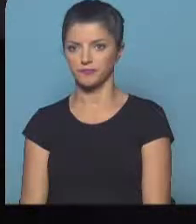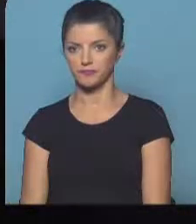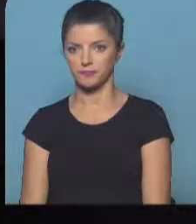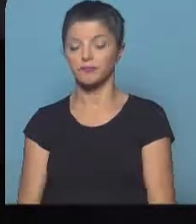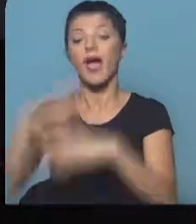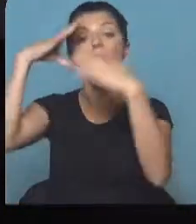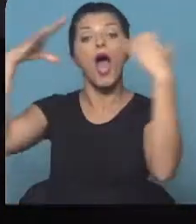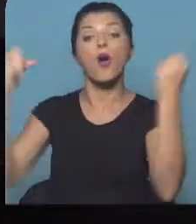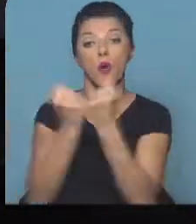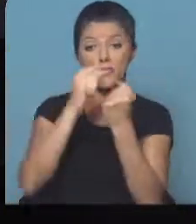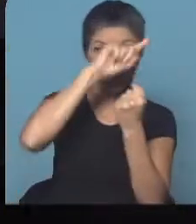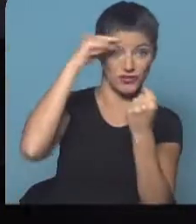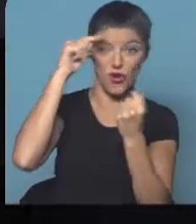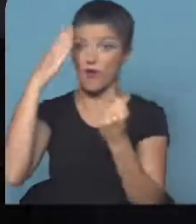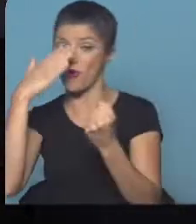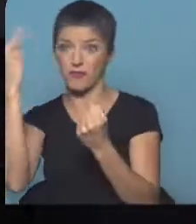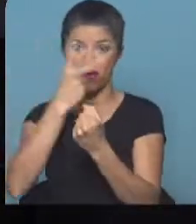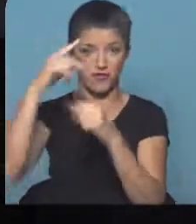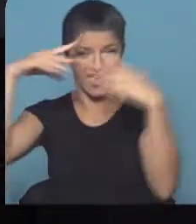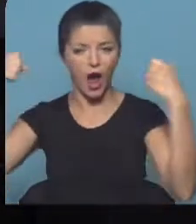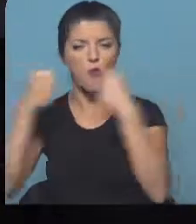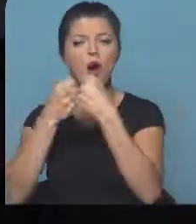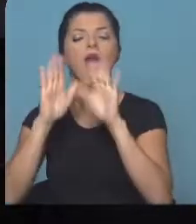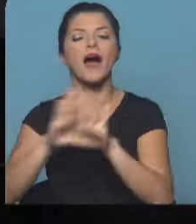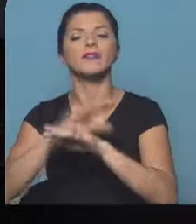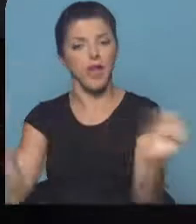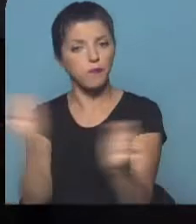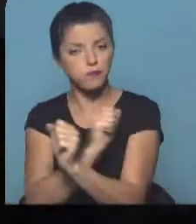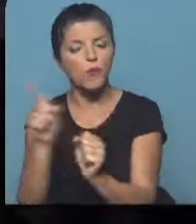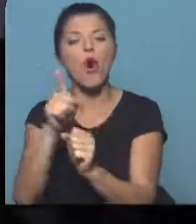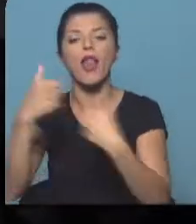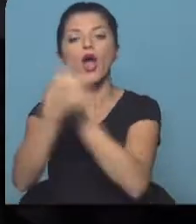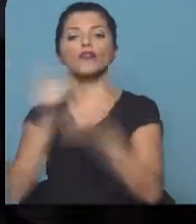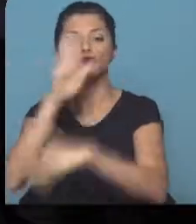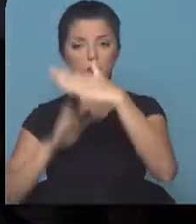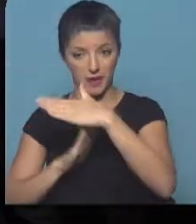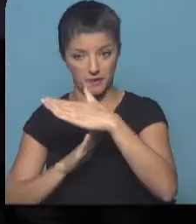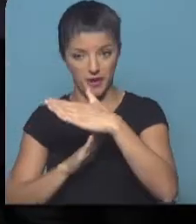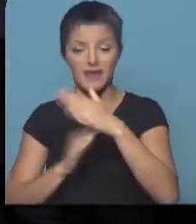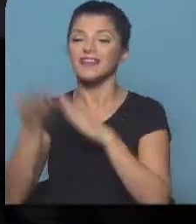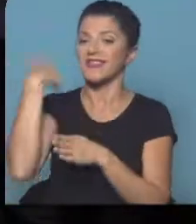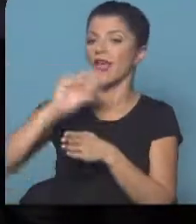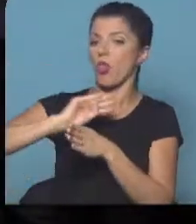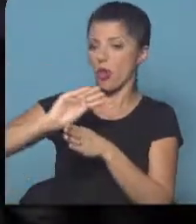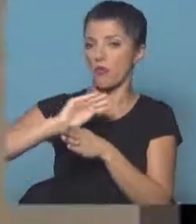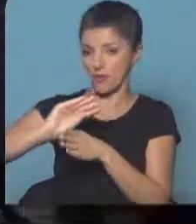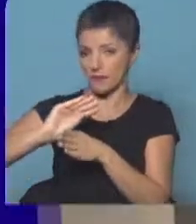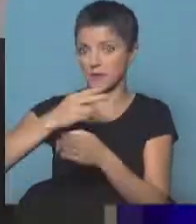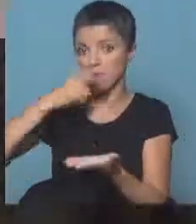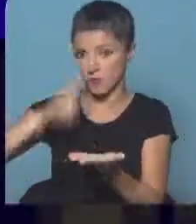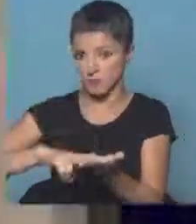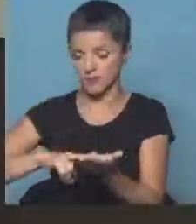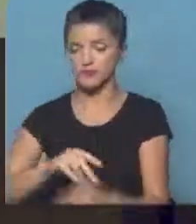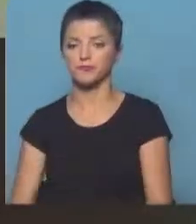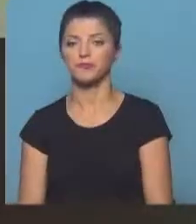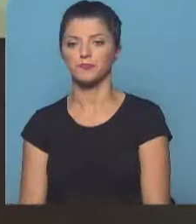Acuerdo Nación Córdoba fue homologado por la Corte Suprema. Es por una millonaria deuda previsional.